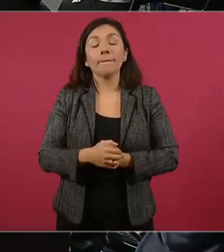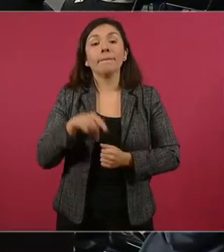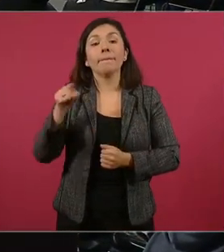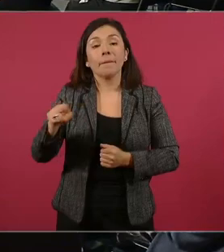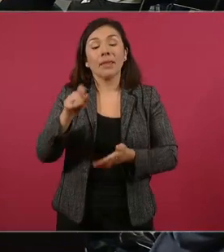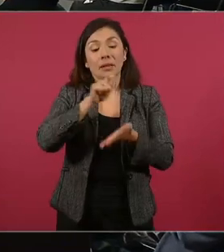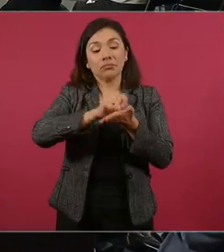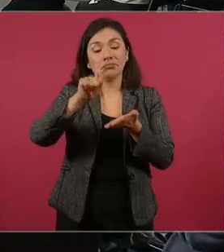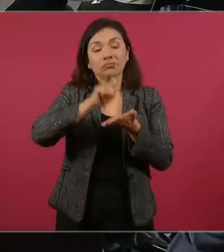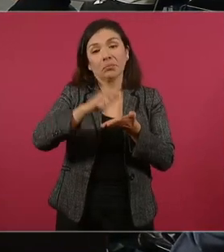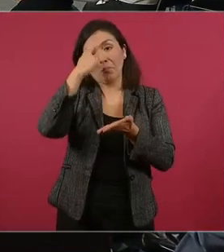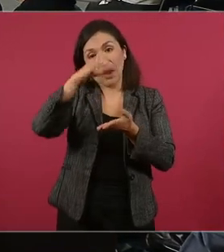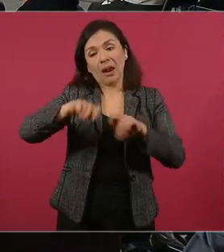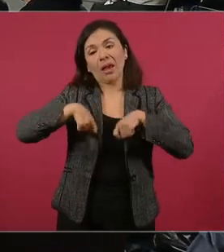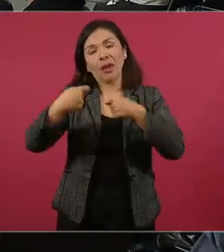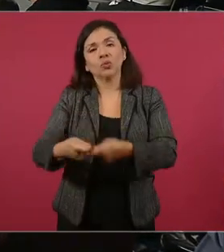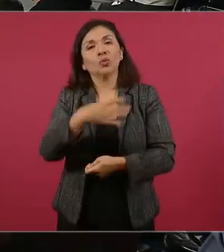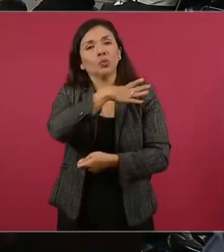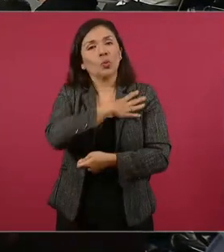su hija.